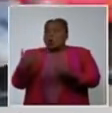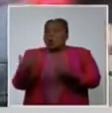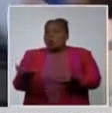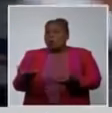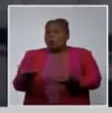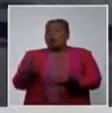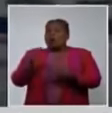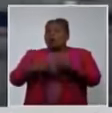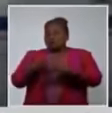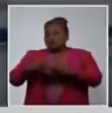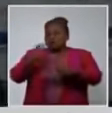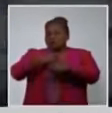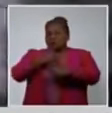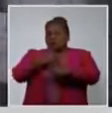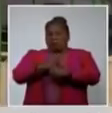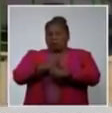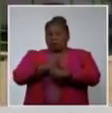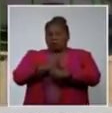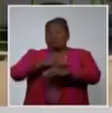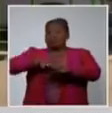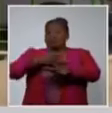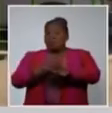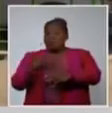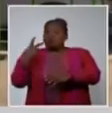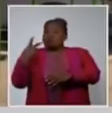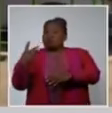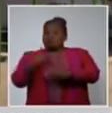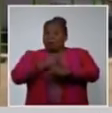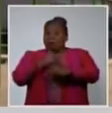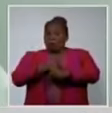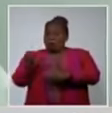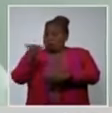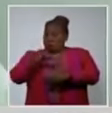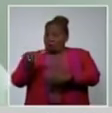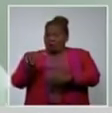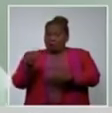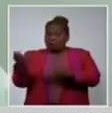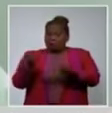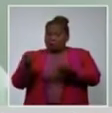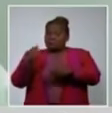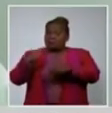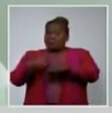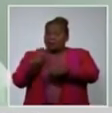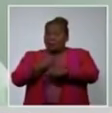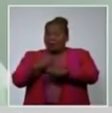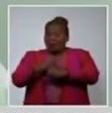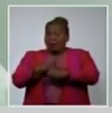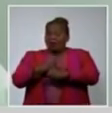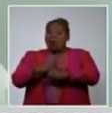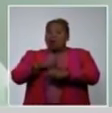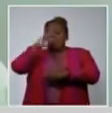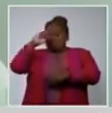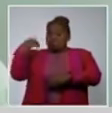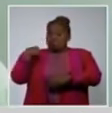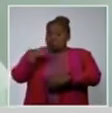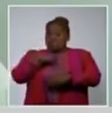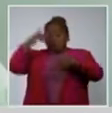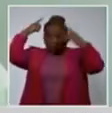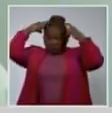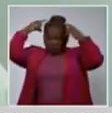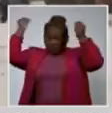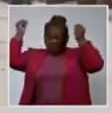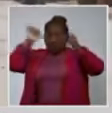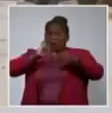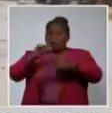partir de él salen dos trabajadores que son contactos de primer orden del otro paramédico y otra enfermera que trabaja también